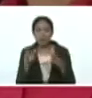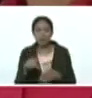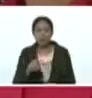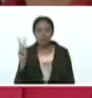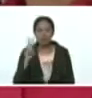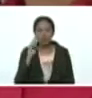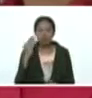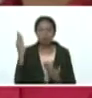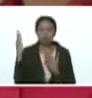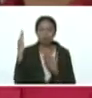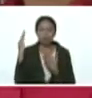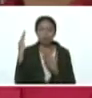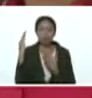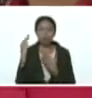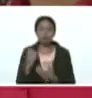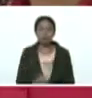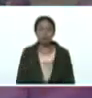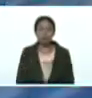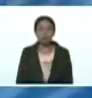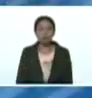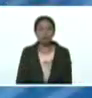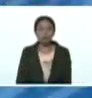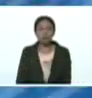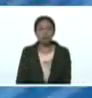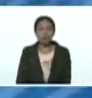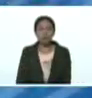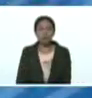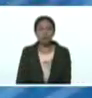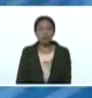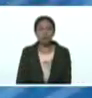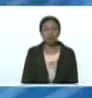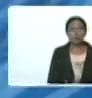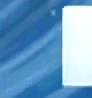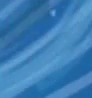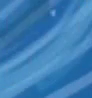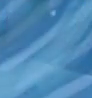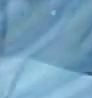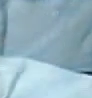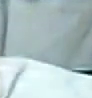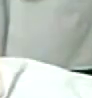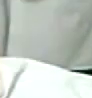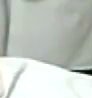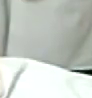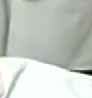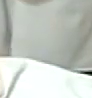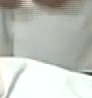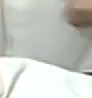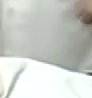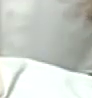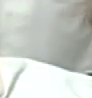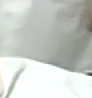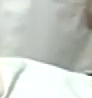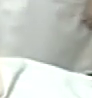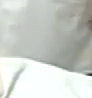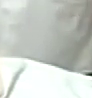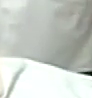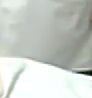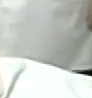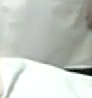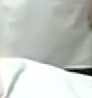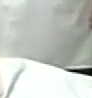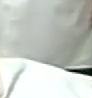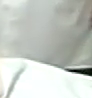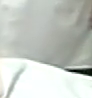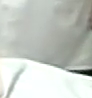Venezuela. Adelante. Un saludo a todo el pueblo venezolano. Nos encontramos el día de hoy en la sala de emergencia del Hospital